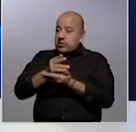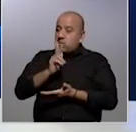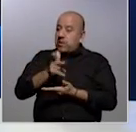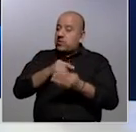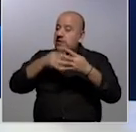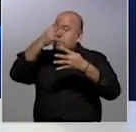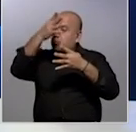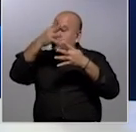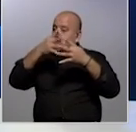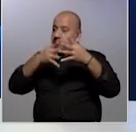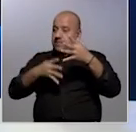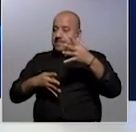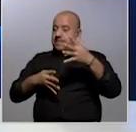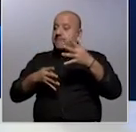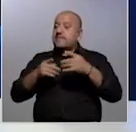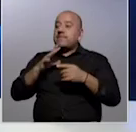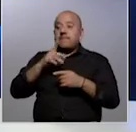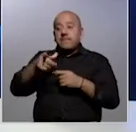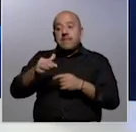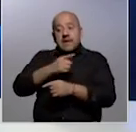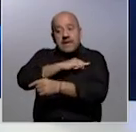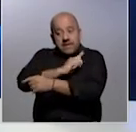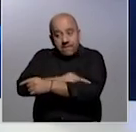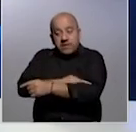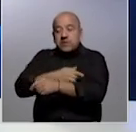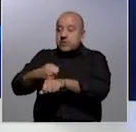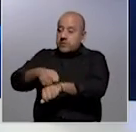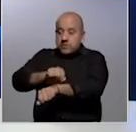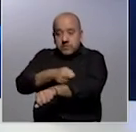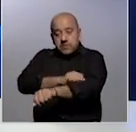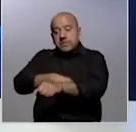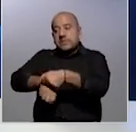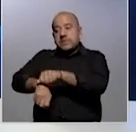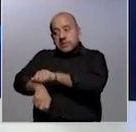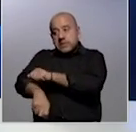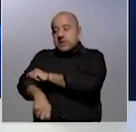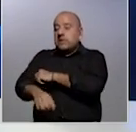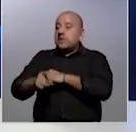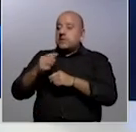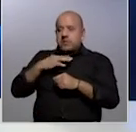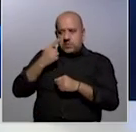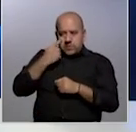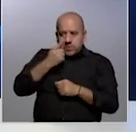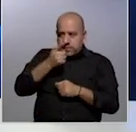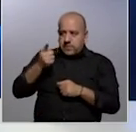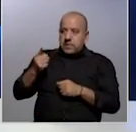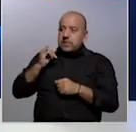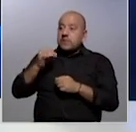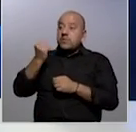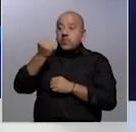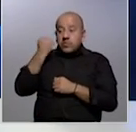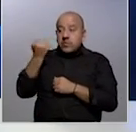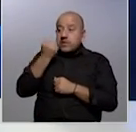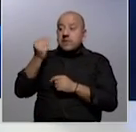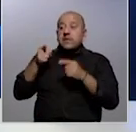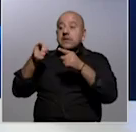durante toda la corrí cool a este creo que hay esfuerzos en tal sentido me consta hemos constatado algunos y es muy importante que